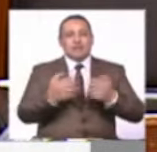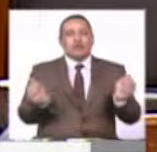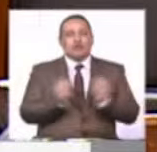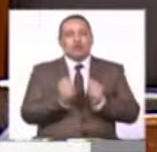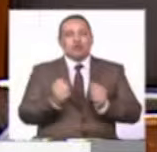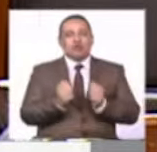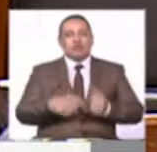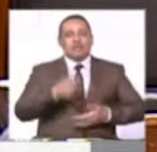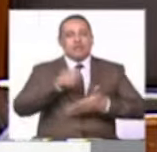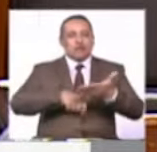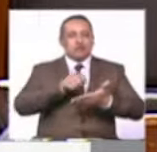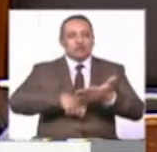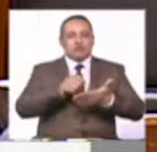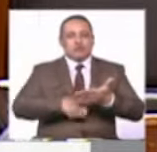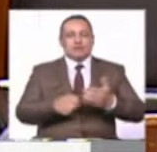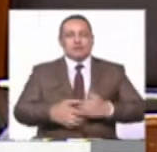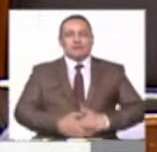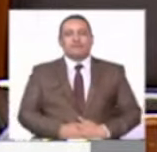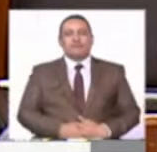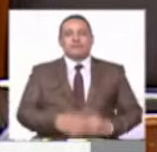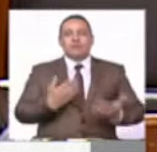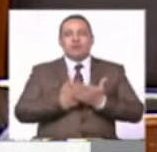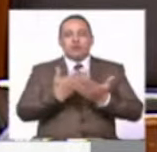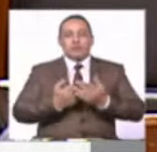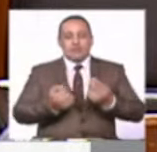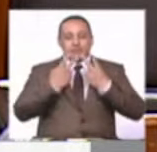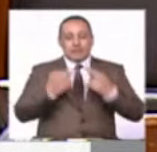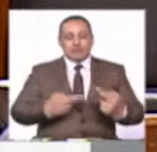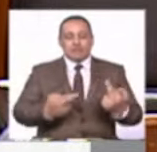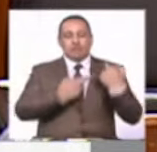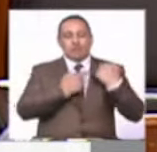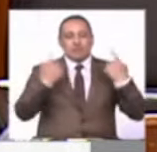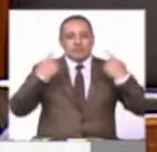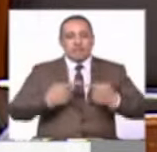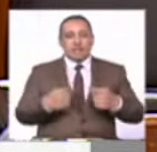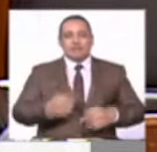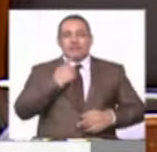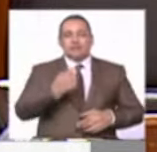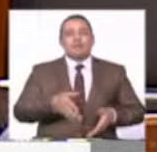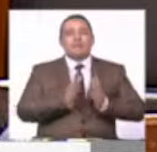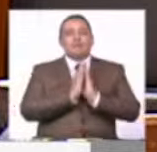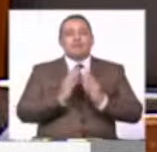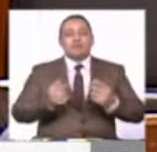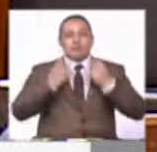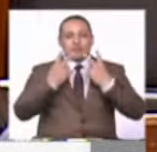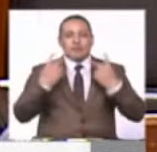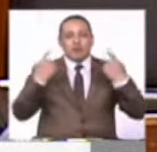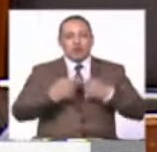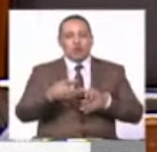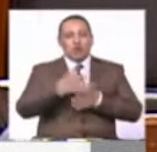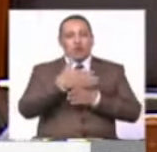la suscriben y en cuya responsabilidad es solidariamente